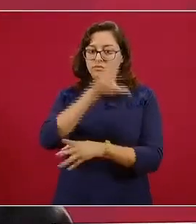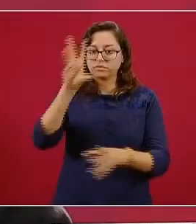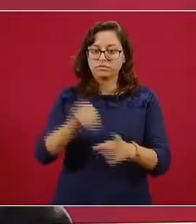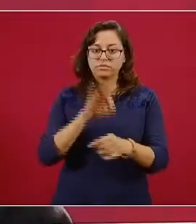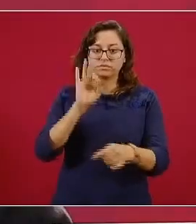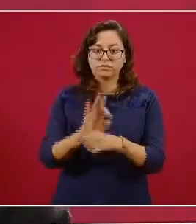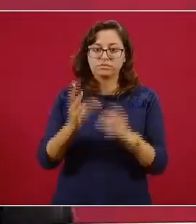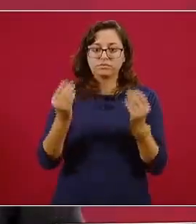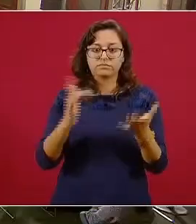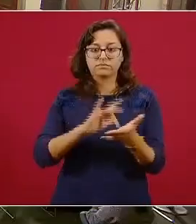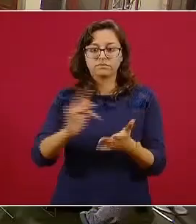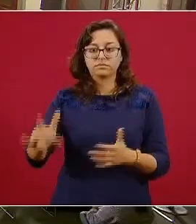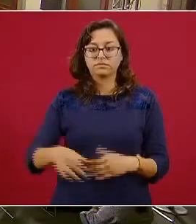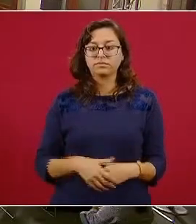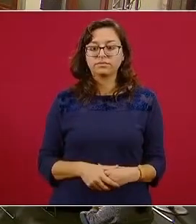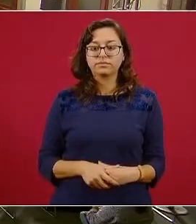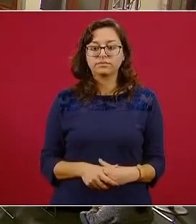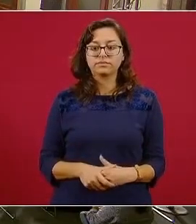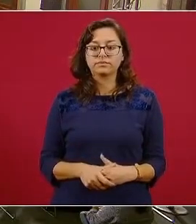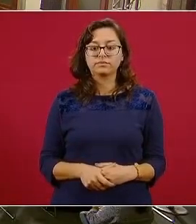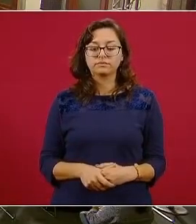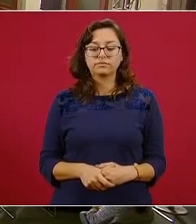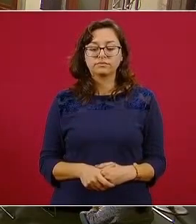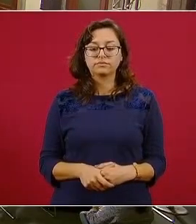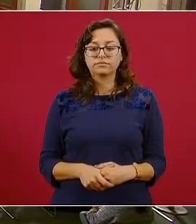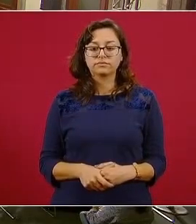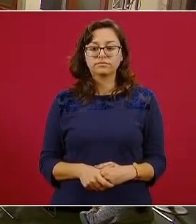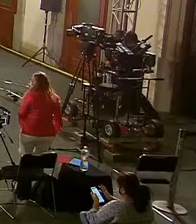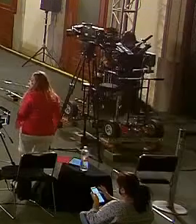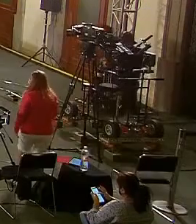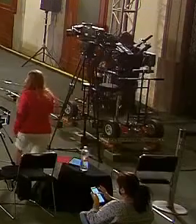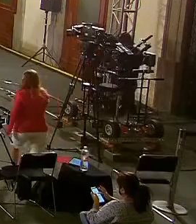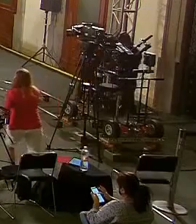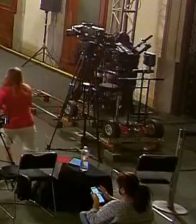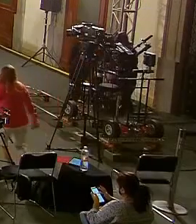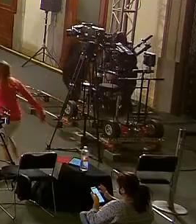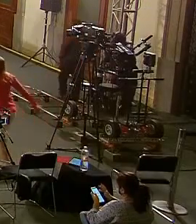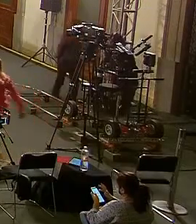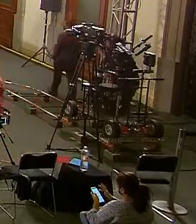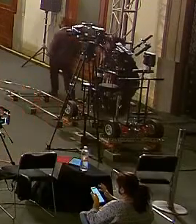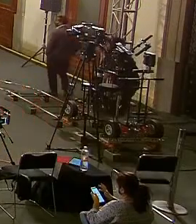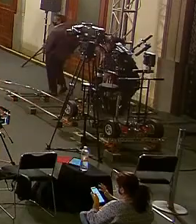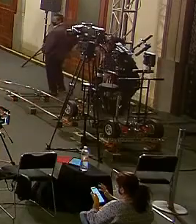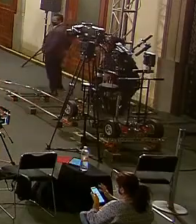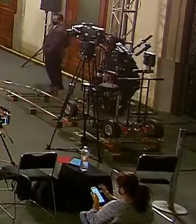Muchas gracias. ¿Cómo estás? Qué gusto verte.